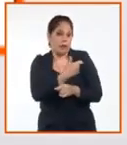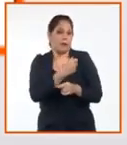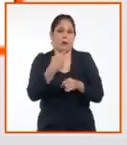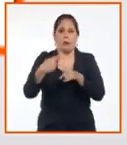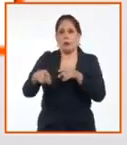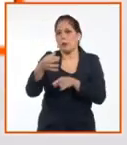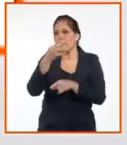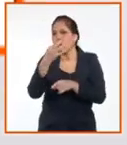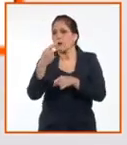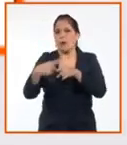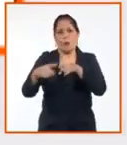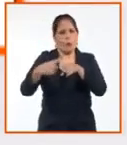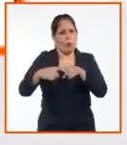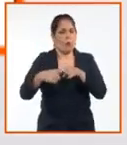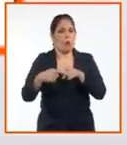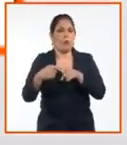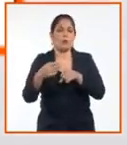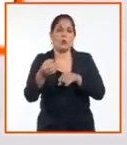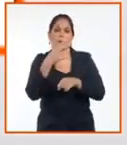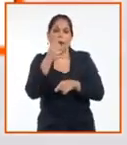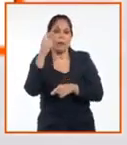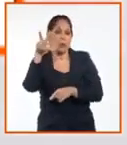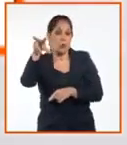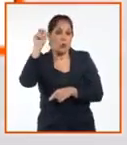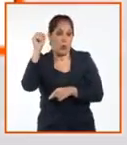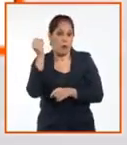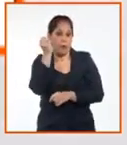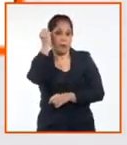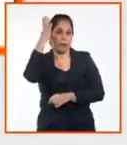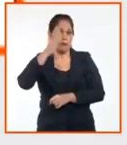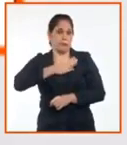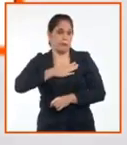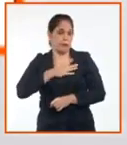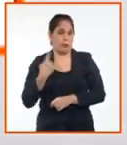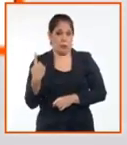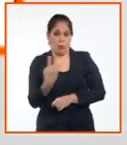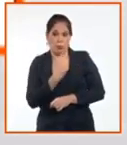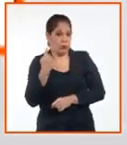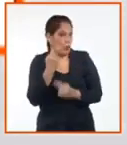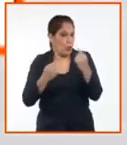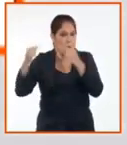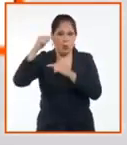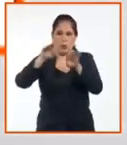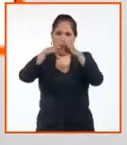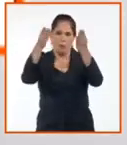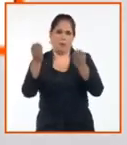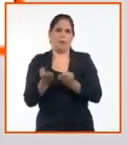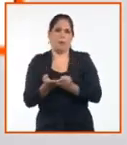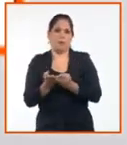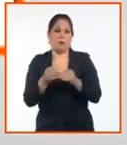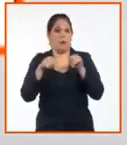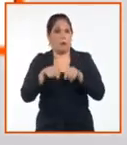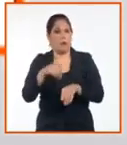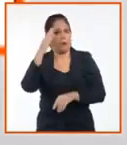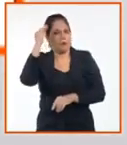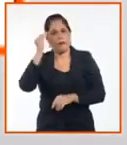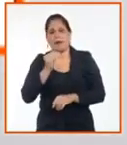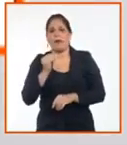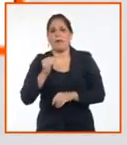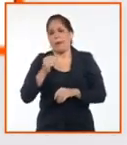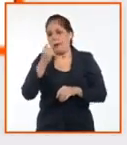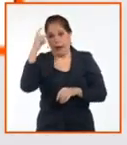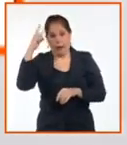un grupo de medicamentos innovadores que lo hemos creado nosotros mismos que son únicos en el mundo incluso aún como por ejemplo el eve pero